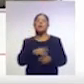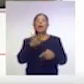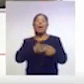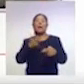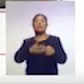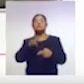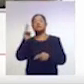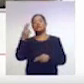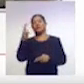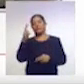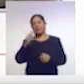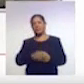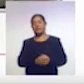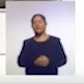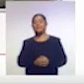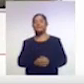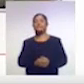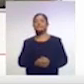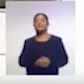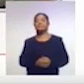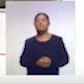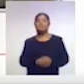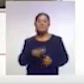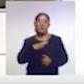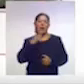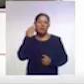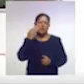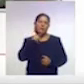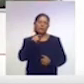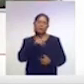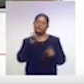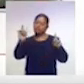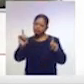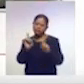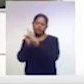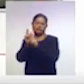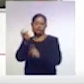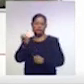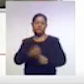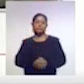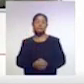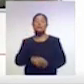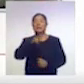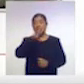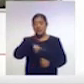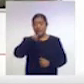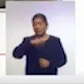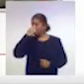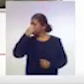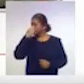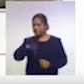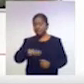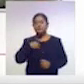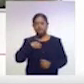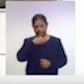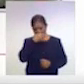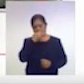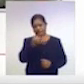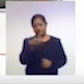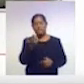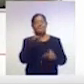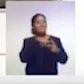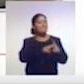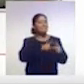Va a estar hasta noviembre esta exposición, entonces hay tiempo para poder acercarse a ella. De verdad es extraordinaria, como te lo decía al principio